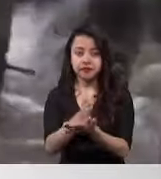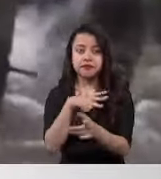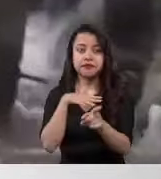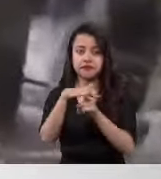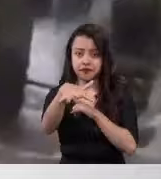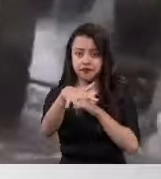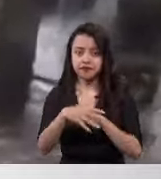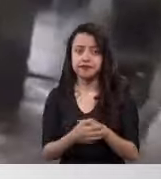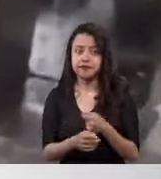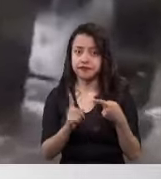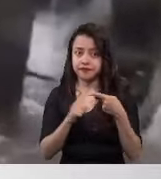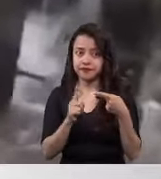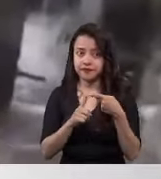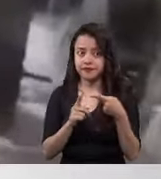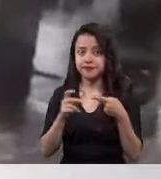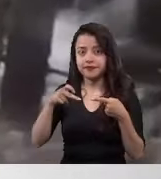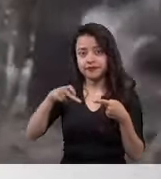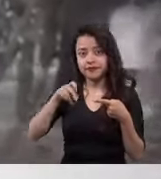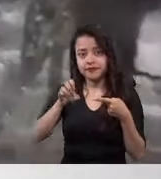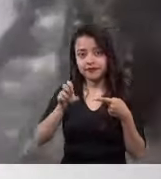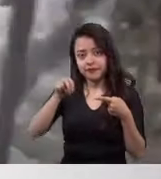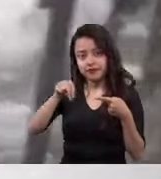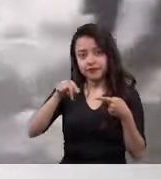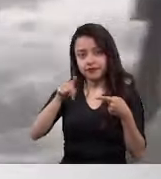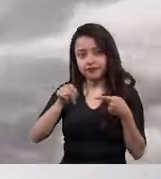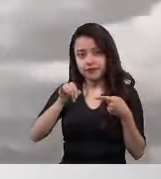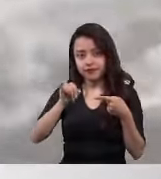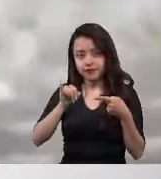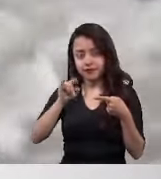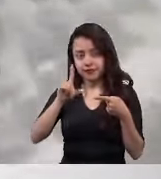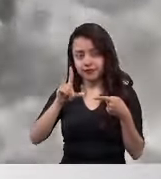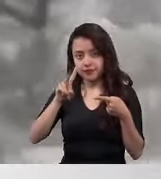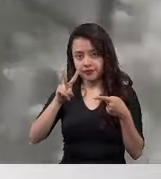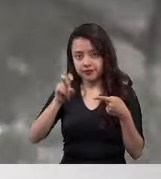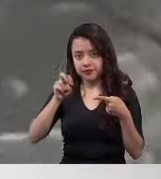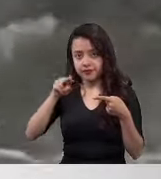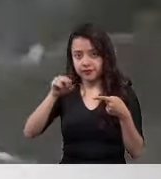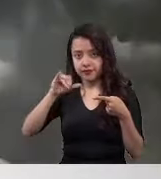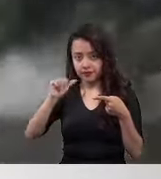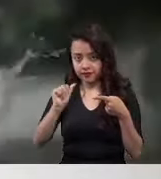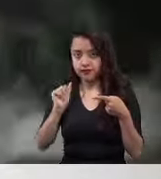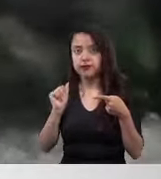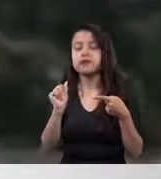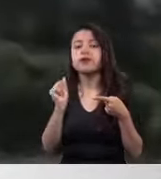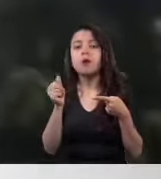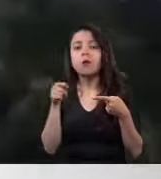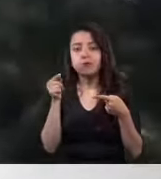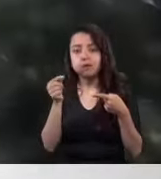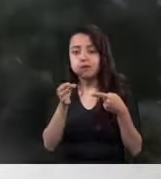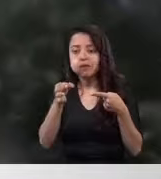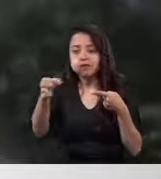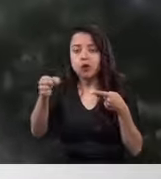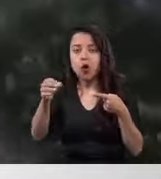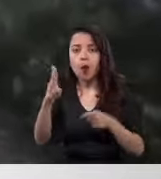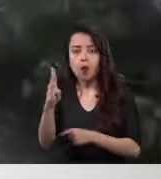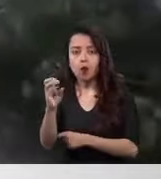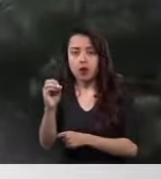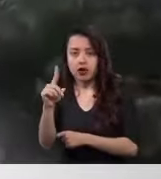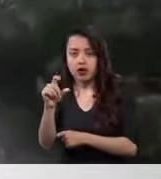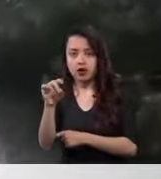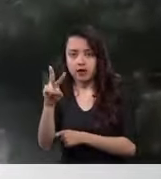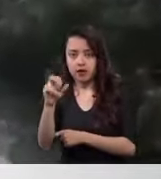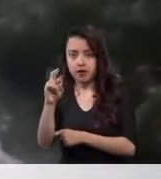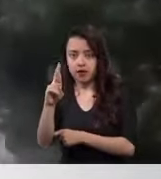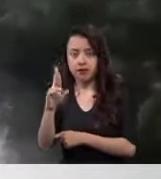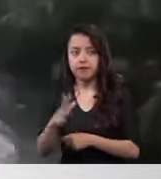precipitaciones. Uno de ellos es Pensilvania, en el corregimiento de Bolivia, donde cuatro viviendas resultaron destechadas. El río Chinchina ha presentado una